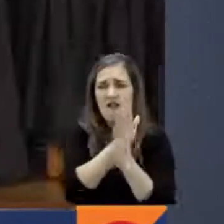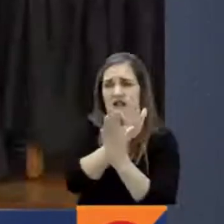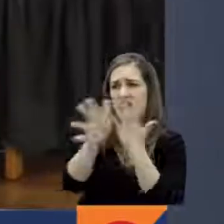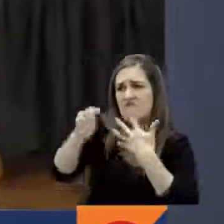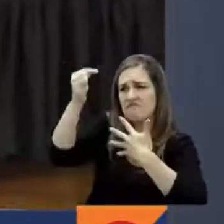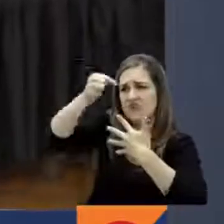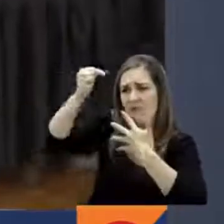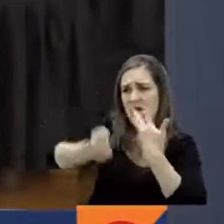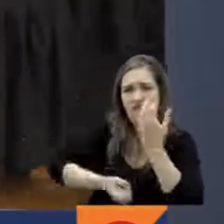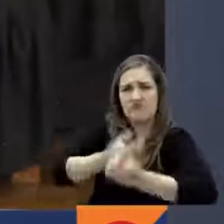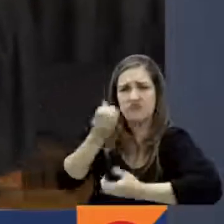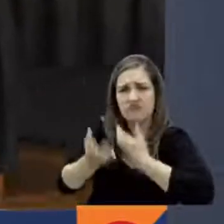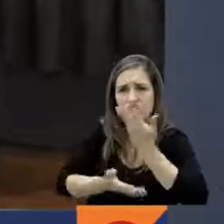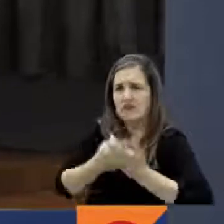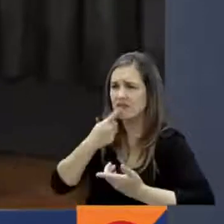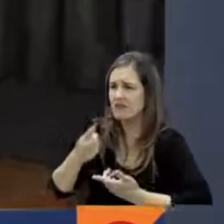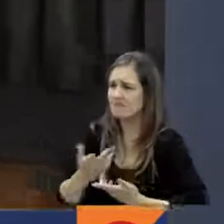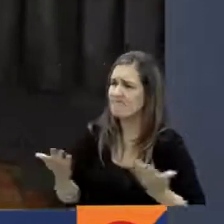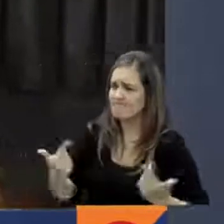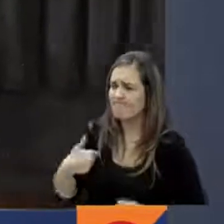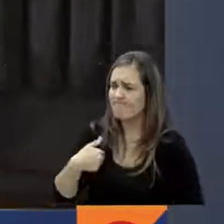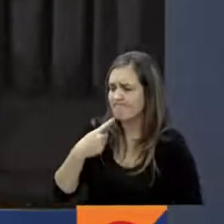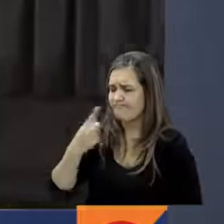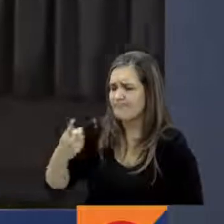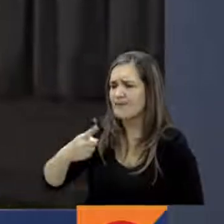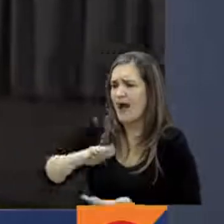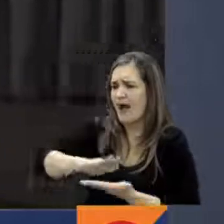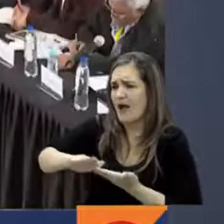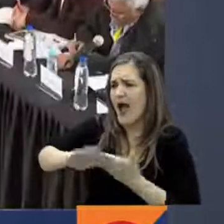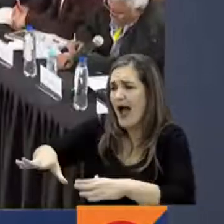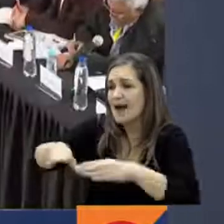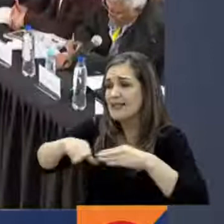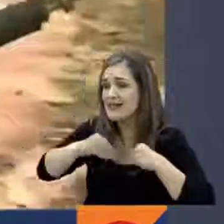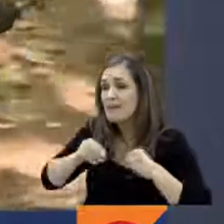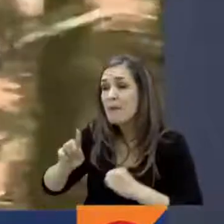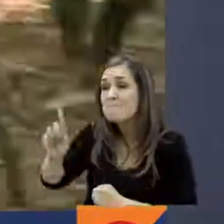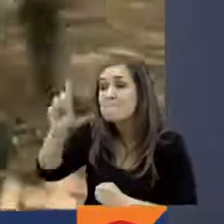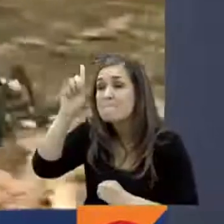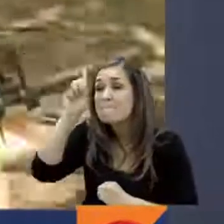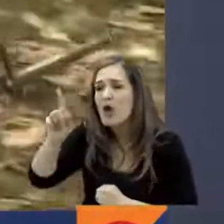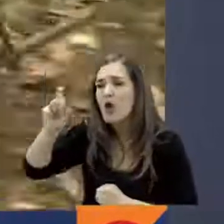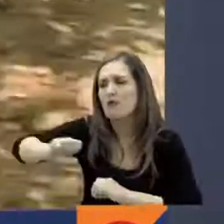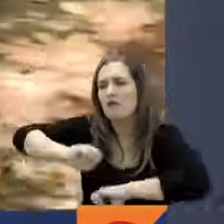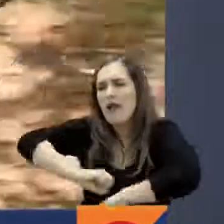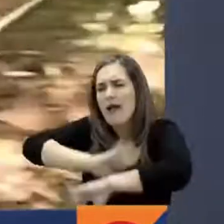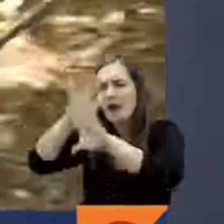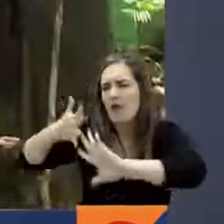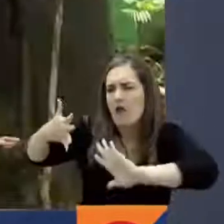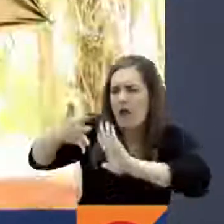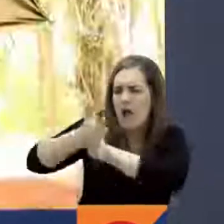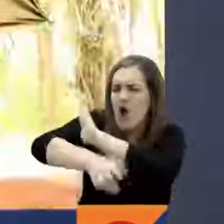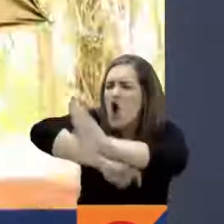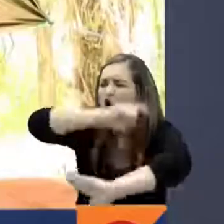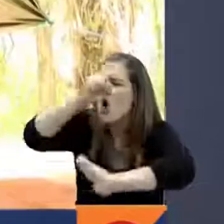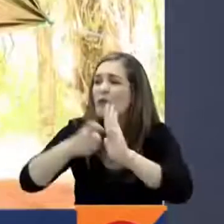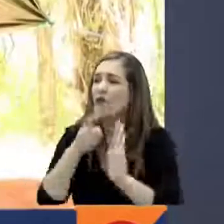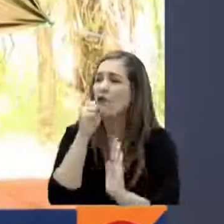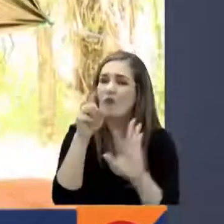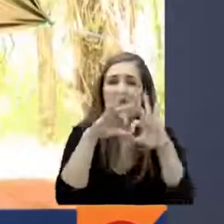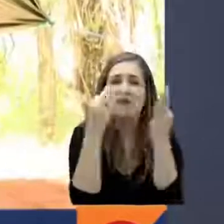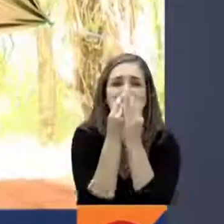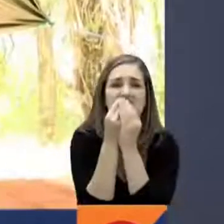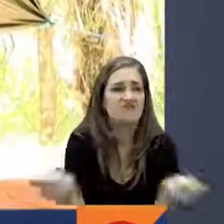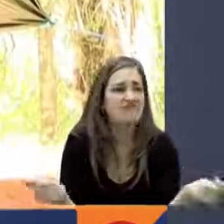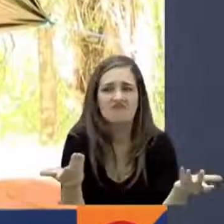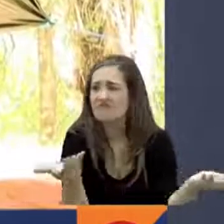extintas FARC que les conceden el perdón por sus delitos, sin embargo les piden respuestas para poder dar con el paradero de muchos de sus familiares que aún